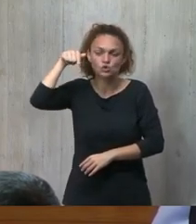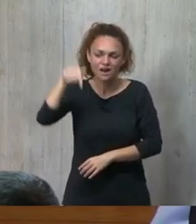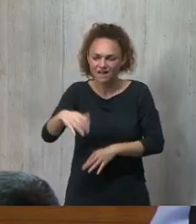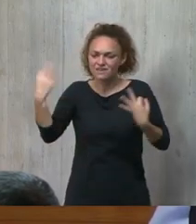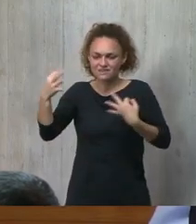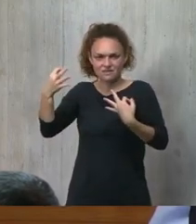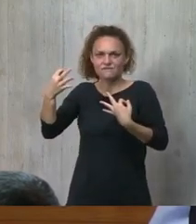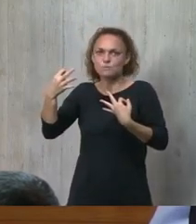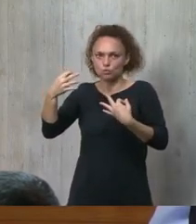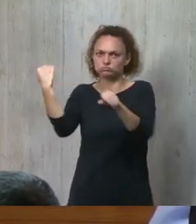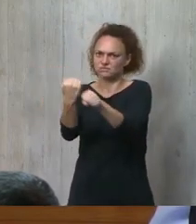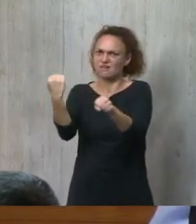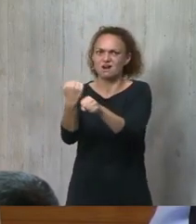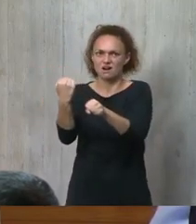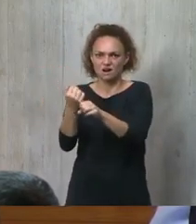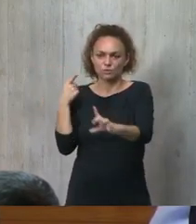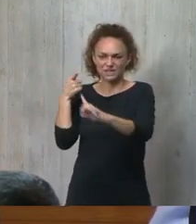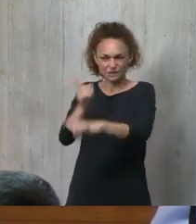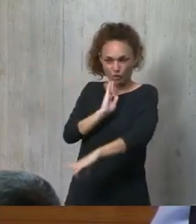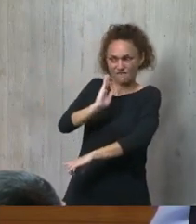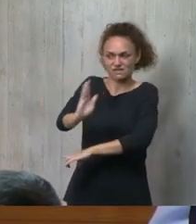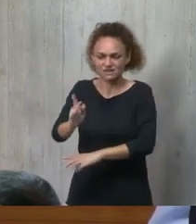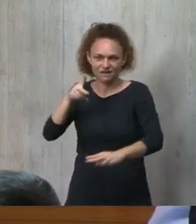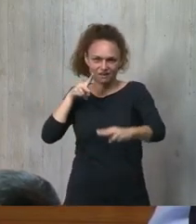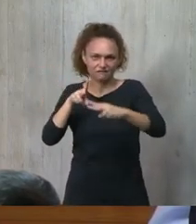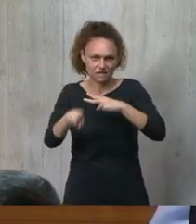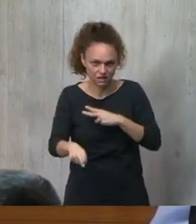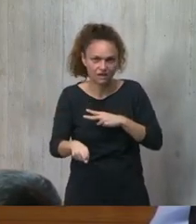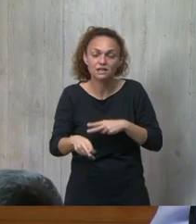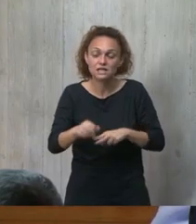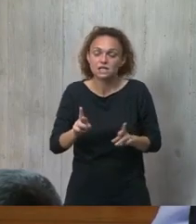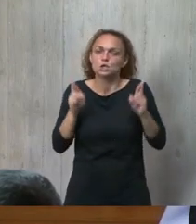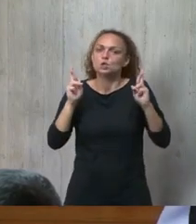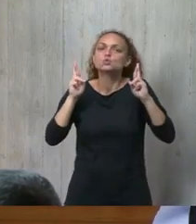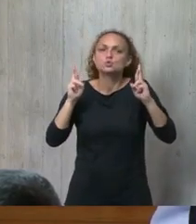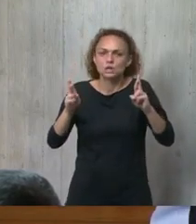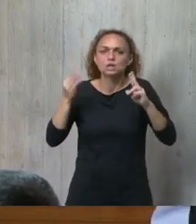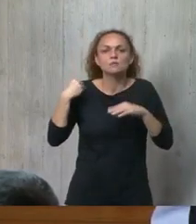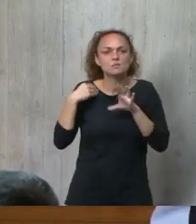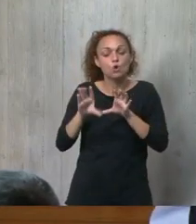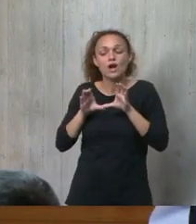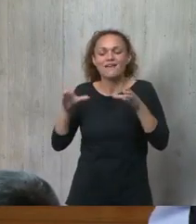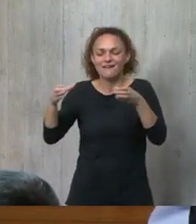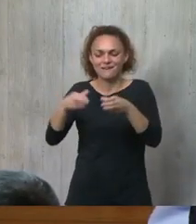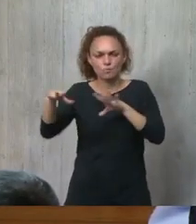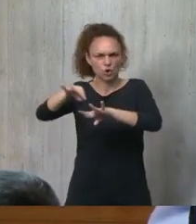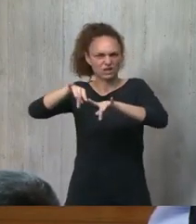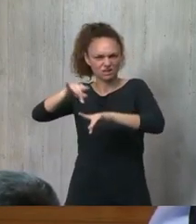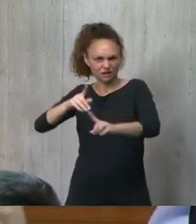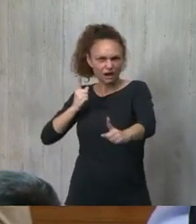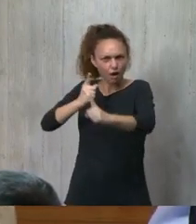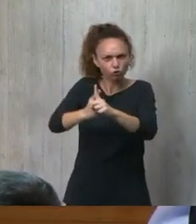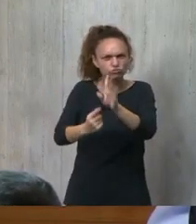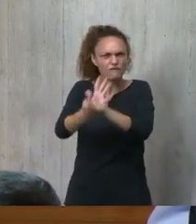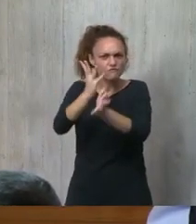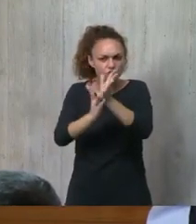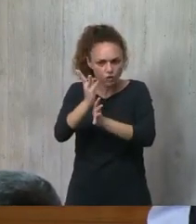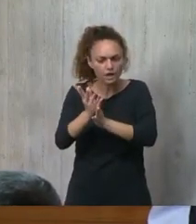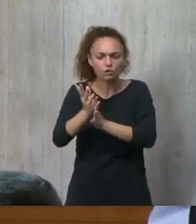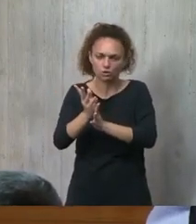pudieran ser afectados, y afortunadamente la operación realizada por los equipos en tierra de extinción salió francamente bien, porque el